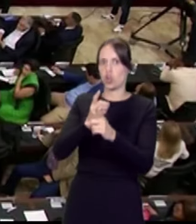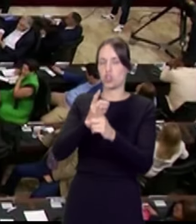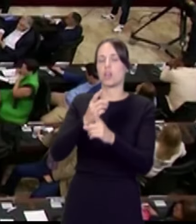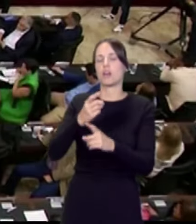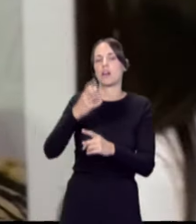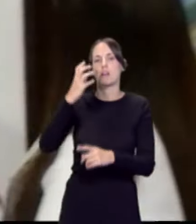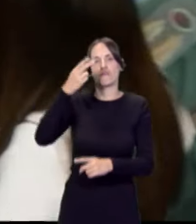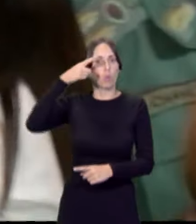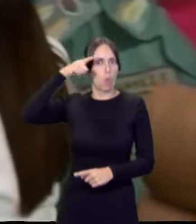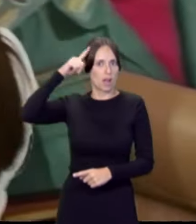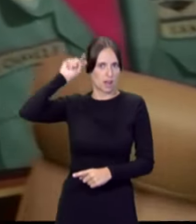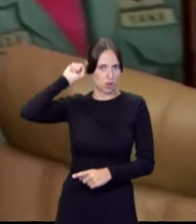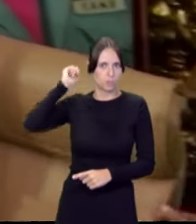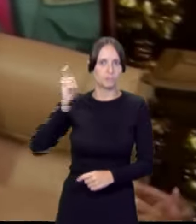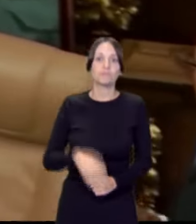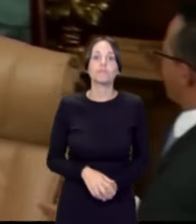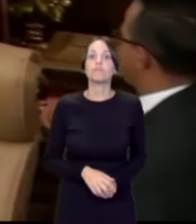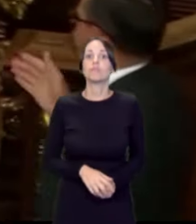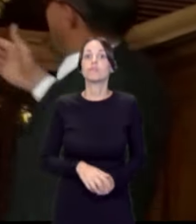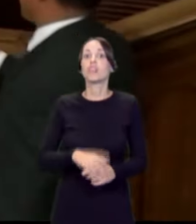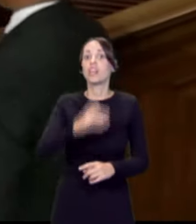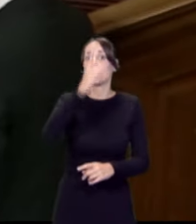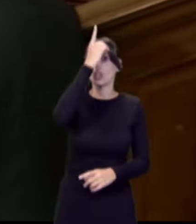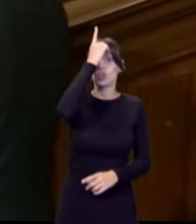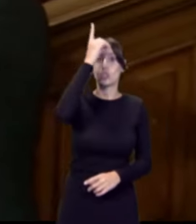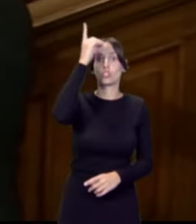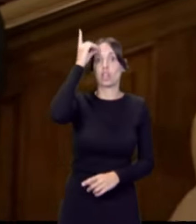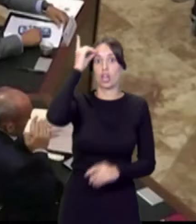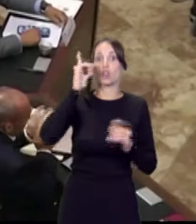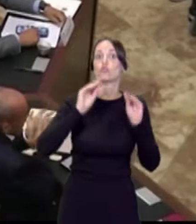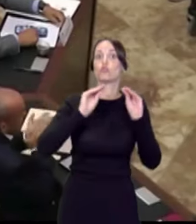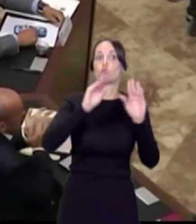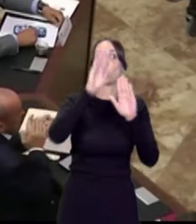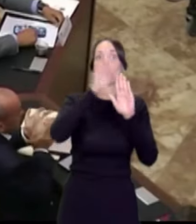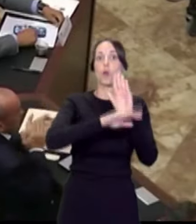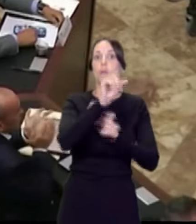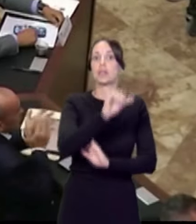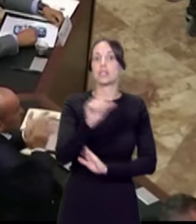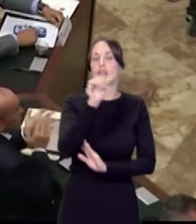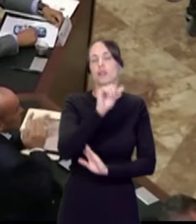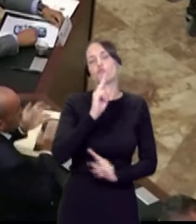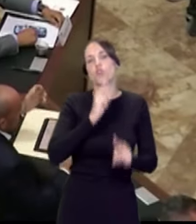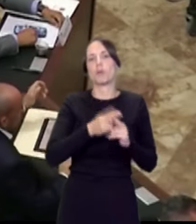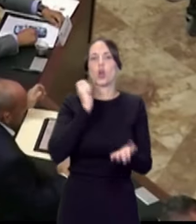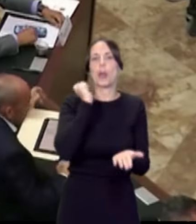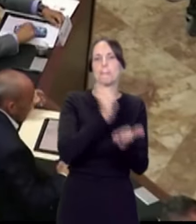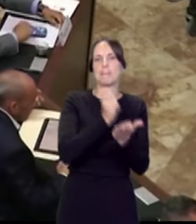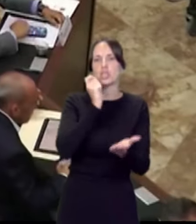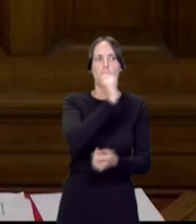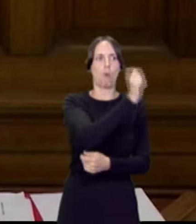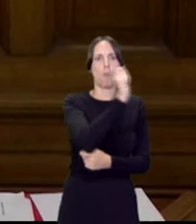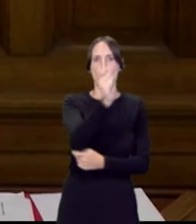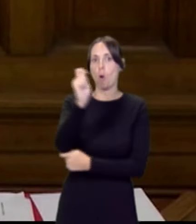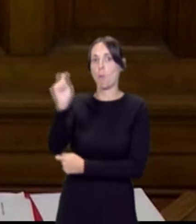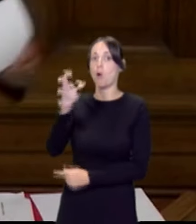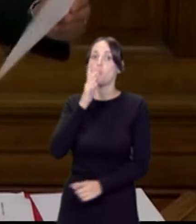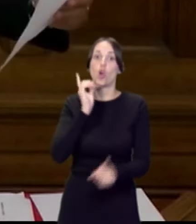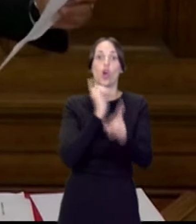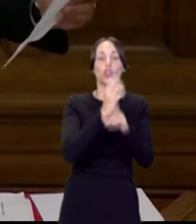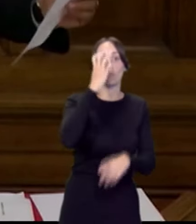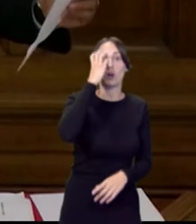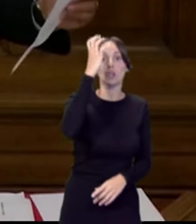I. Diosdado Cabello aprovechó el espacio en su programa semanal con El Mazo Dando para arremeter contra la monarquía, una institución